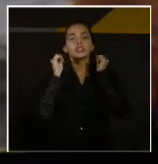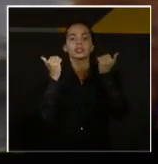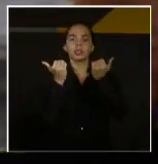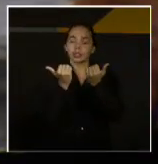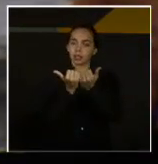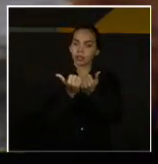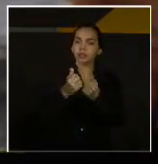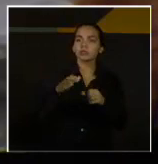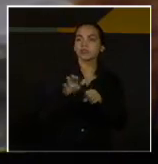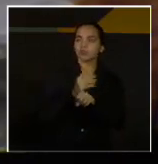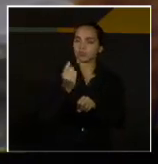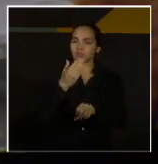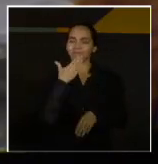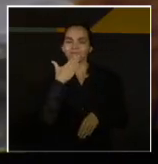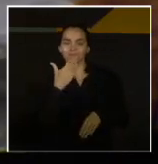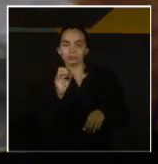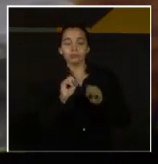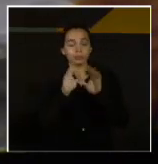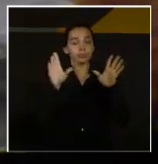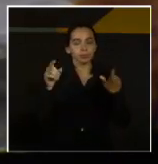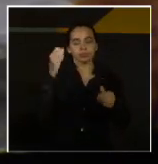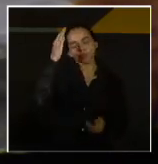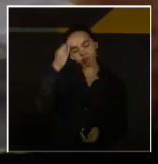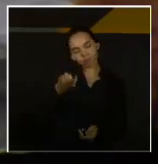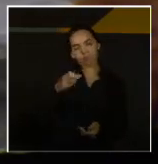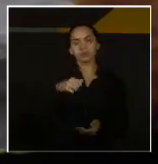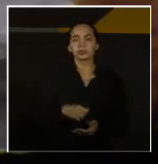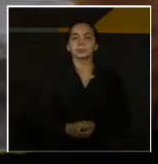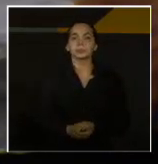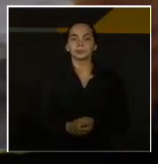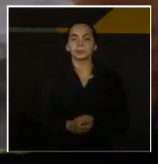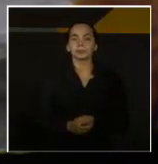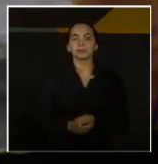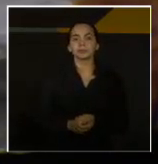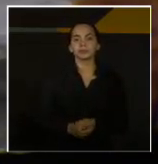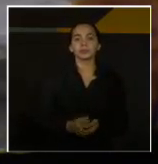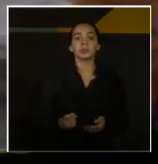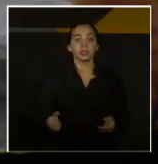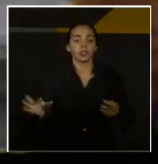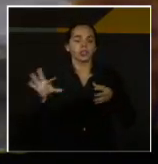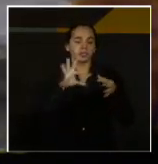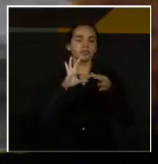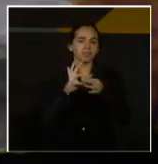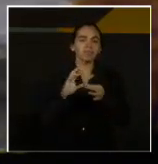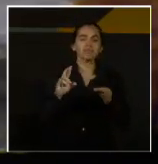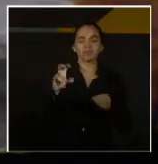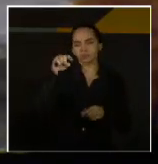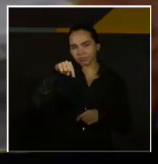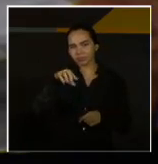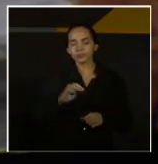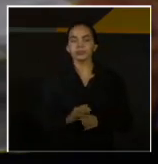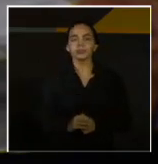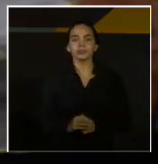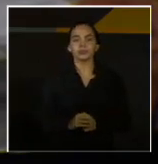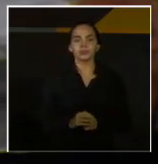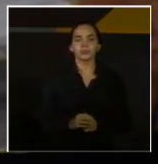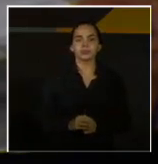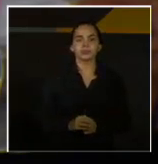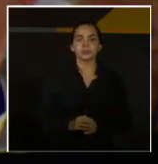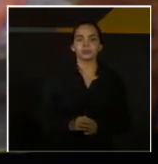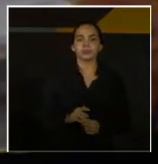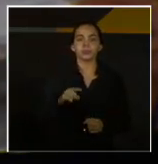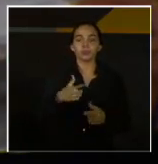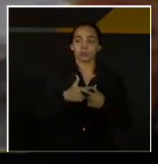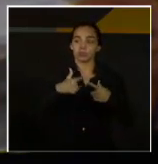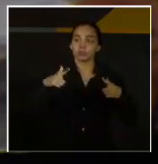civiles? Porque si bien es claro y nos consta que ha habido alguna relación con las organizaciones, la